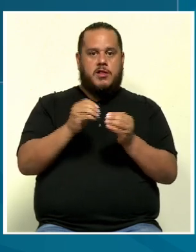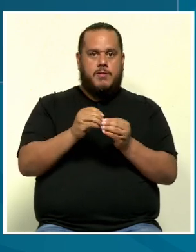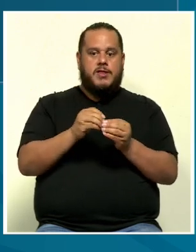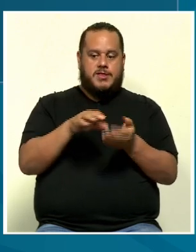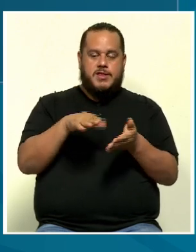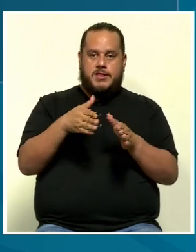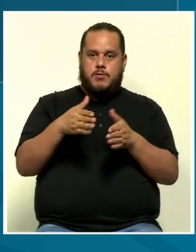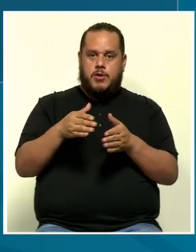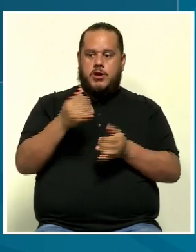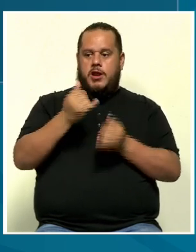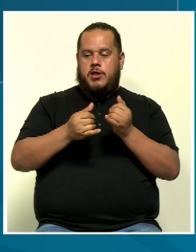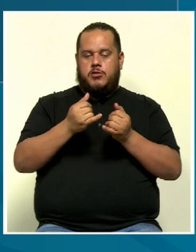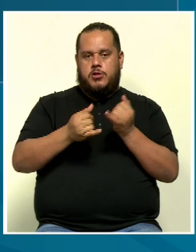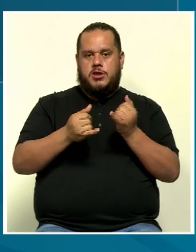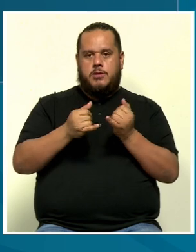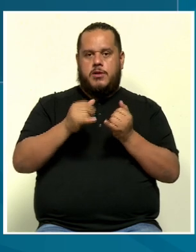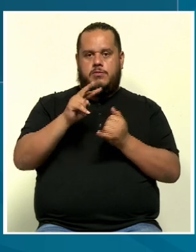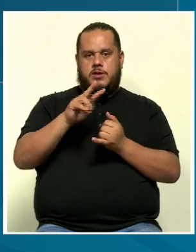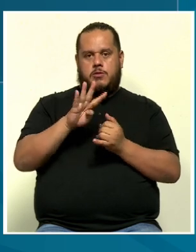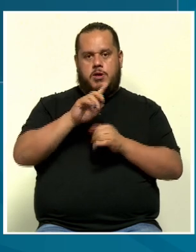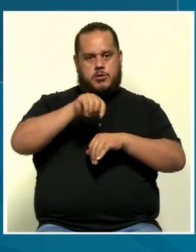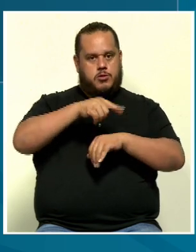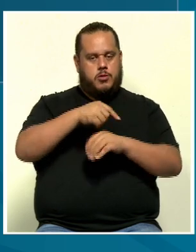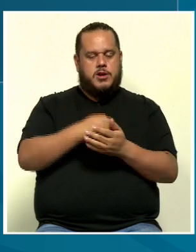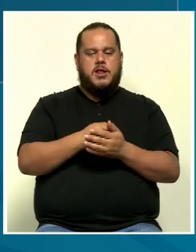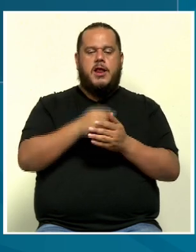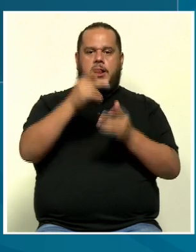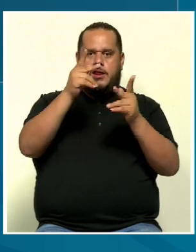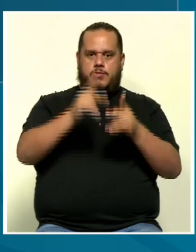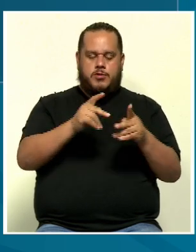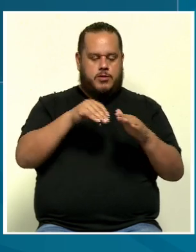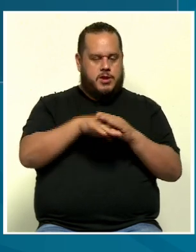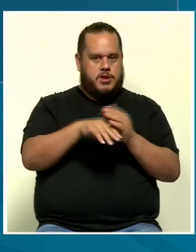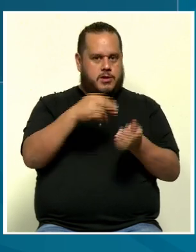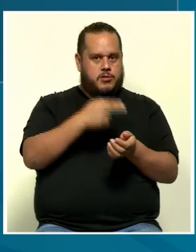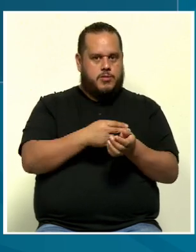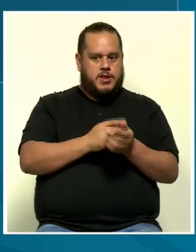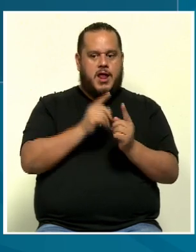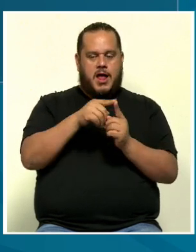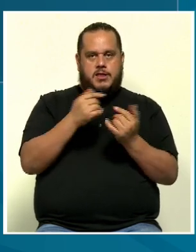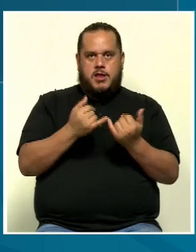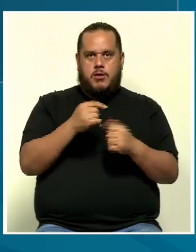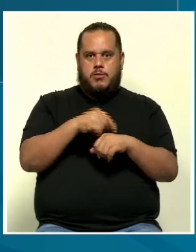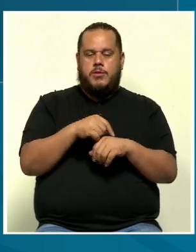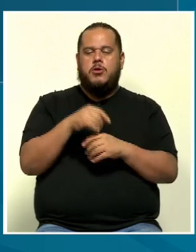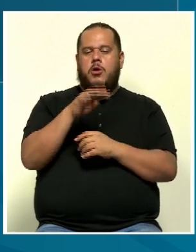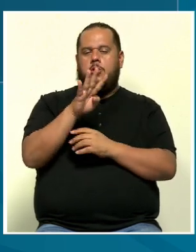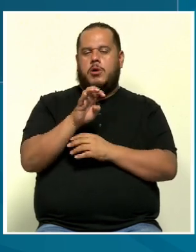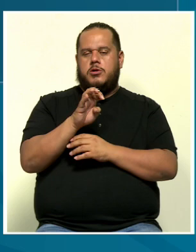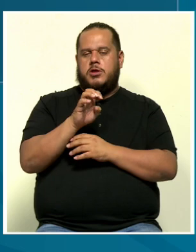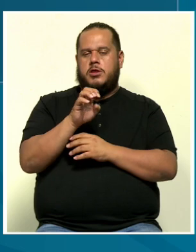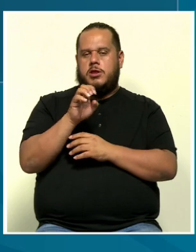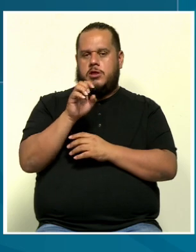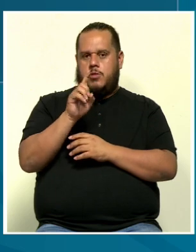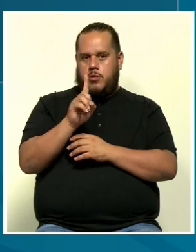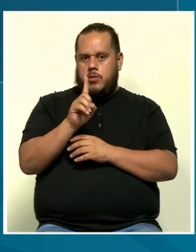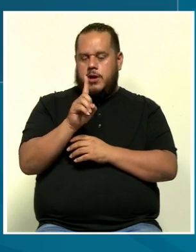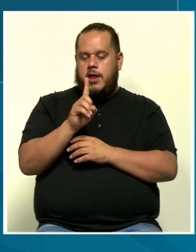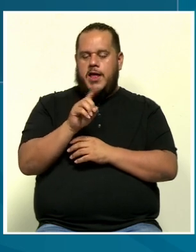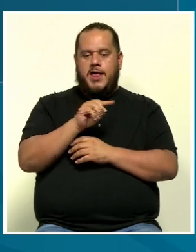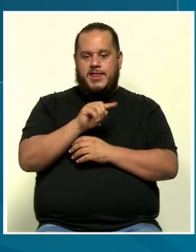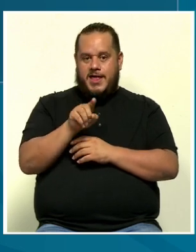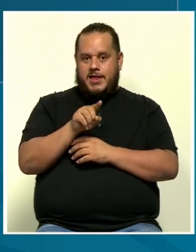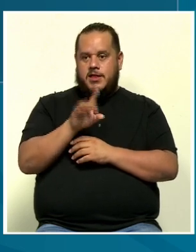vida en las últimas 24 horas. Las personas hospitalizadas hasta este momento son 401, de las